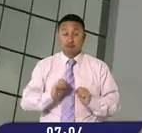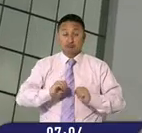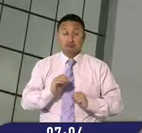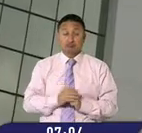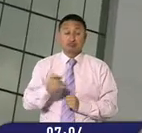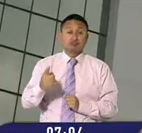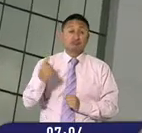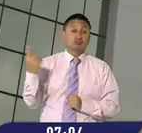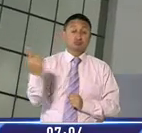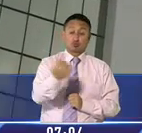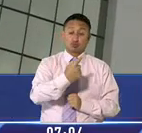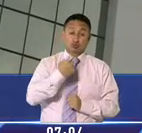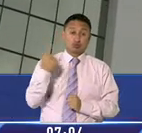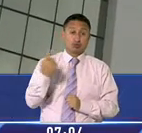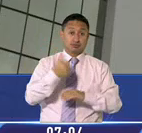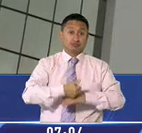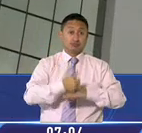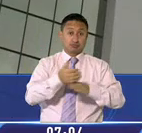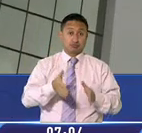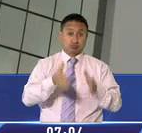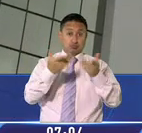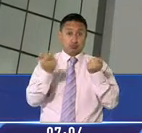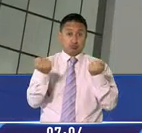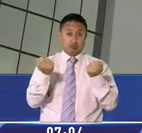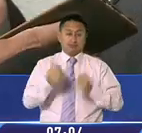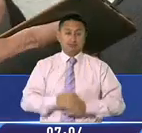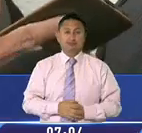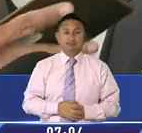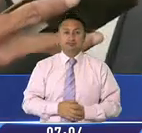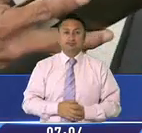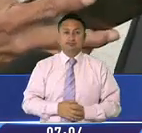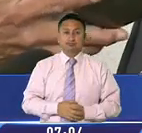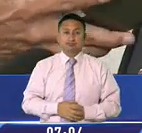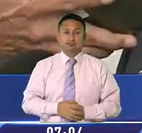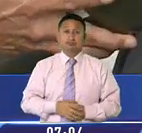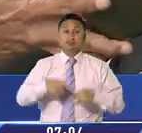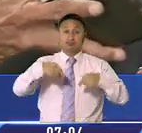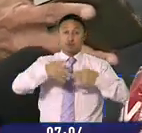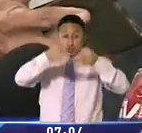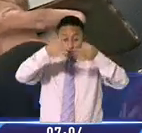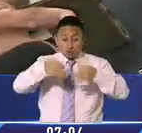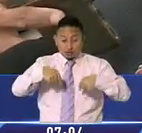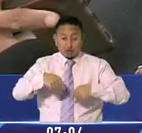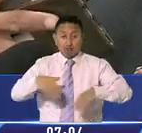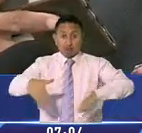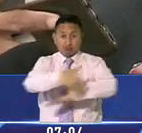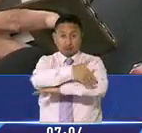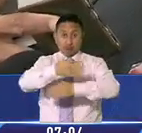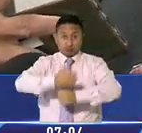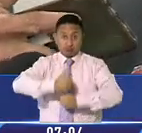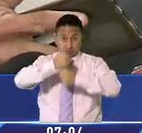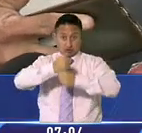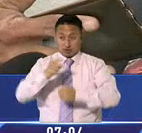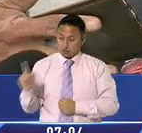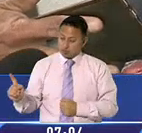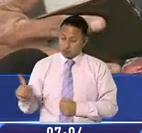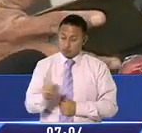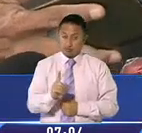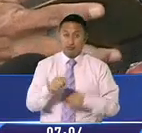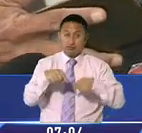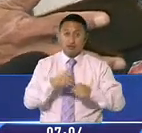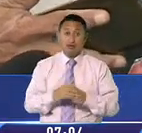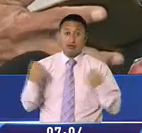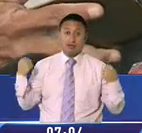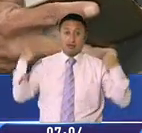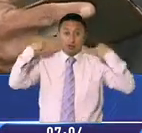se montó un operativo. Y cuando cruzaban por aquí, por el Amazonas, le implantaron una mochila